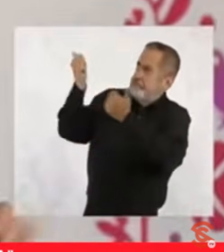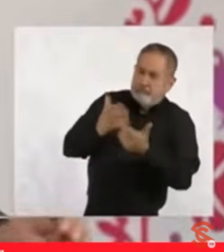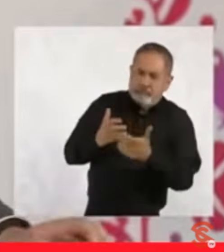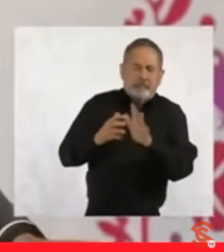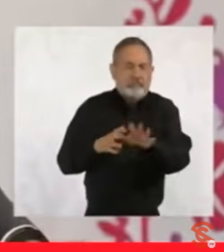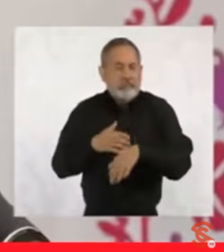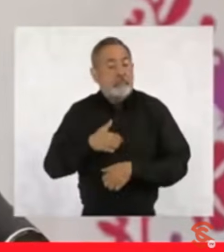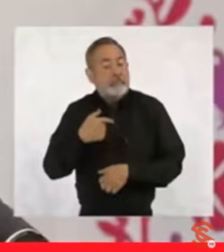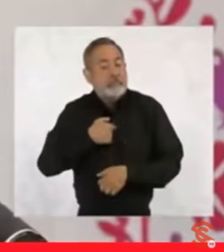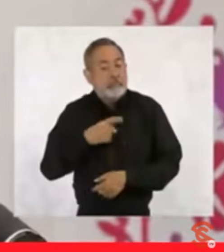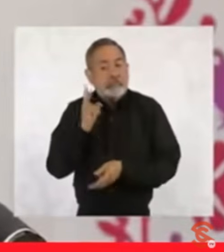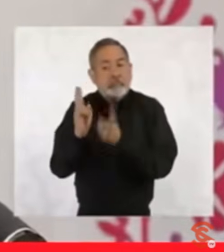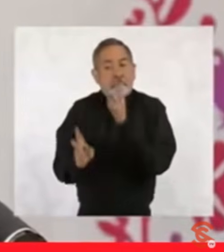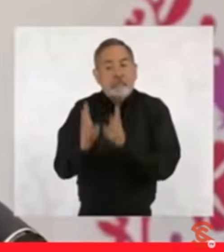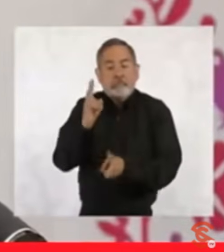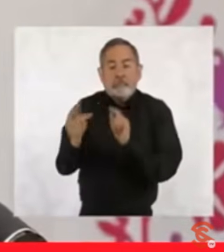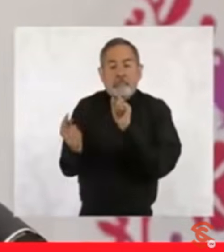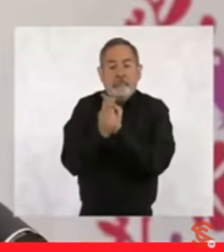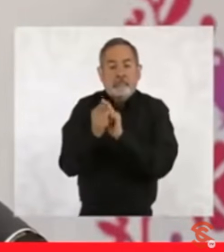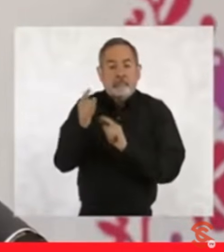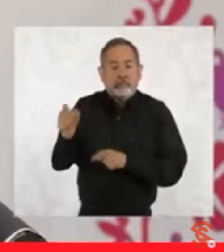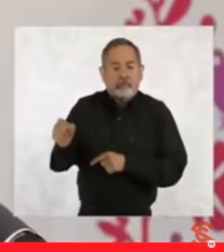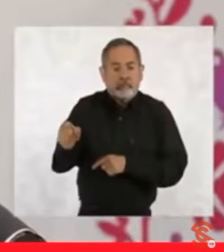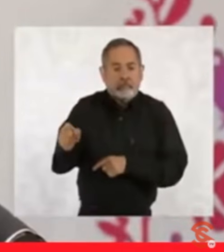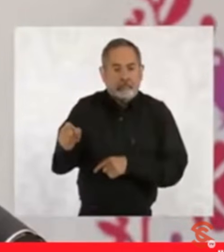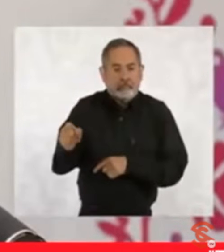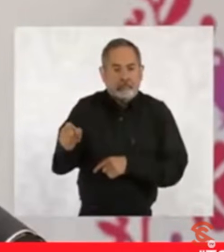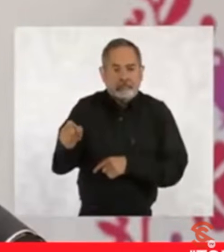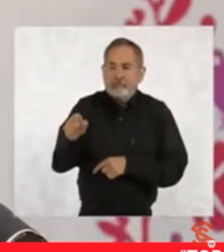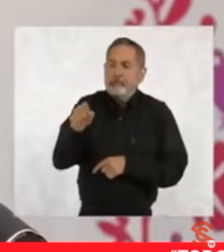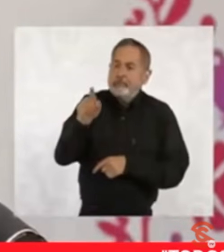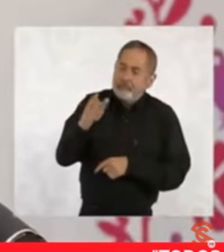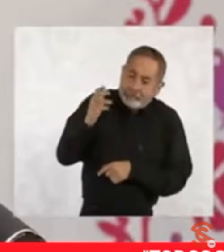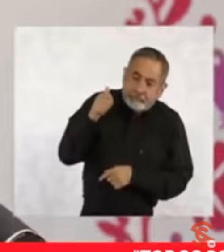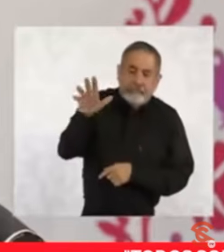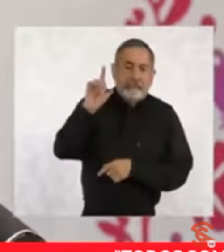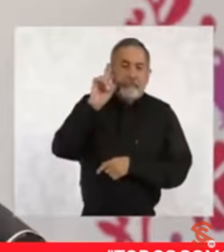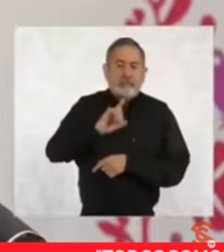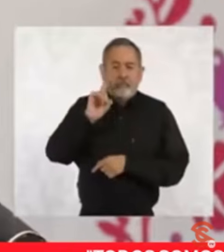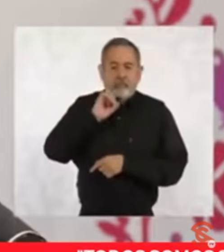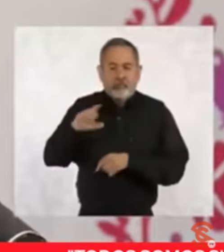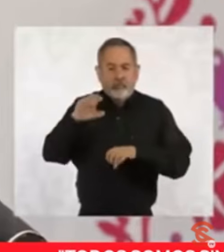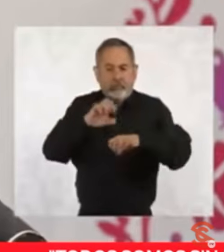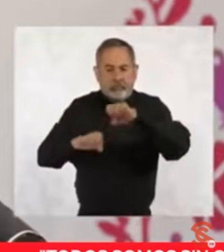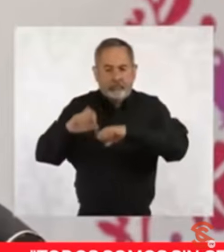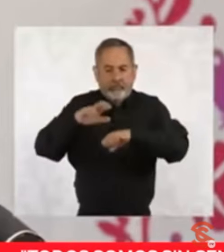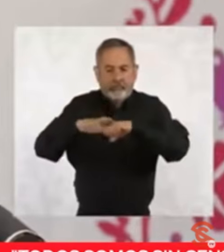Tuve una conversación con Josefa, quien había sido designada embajadora.